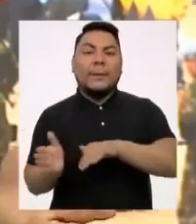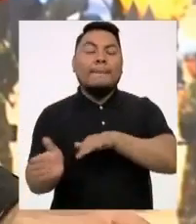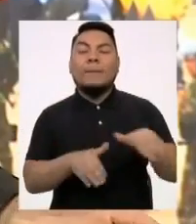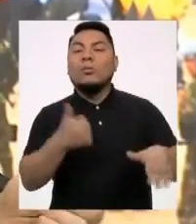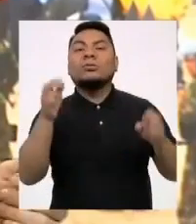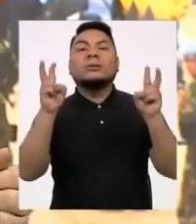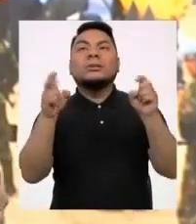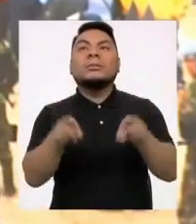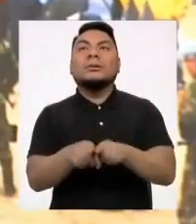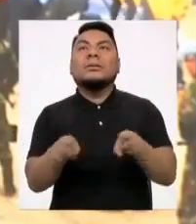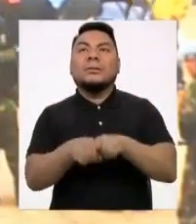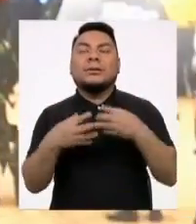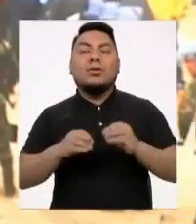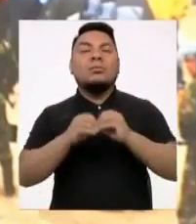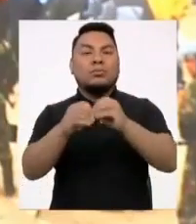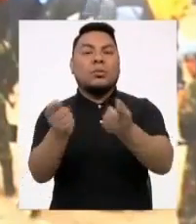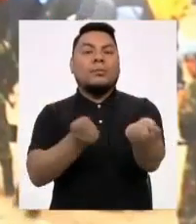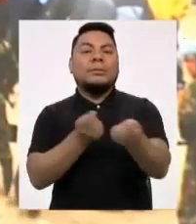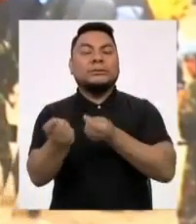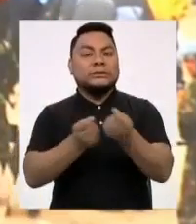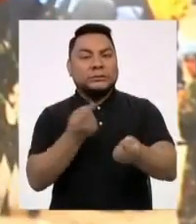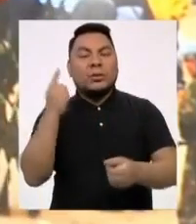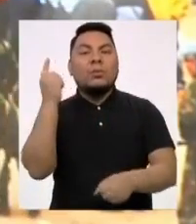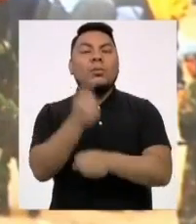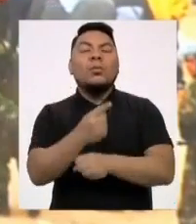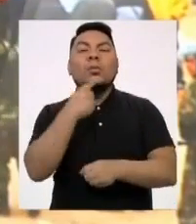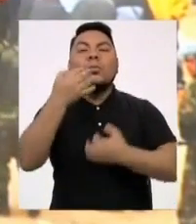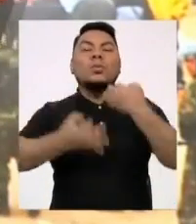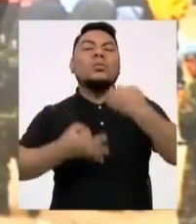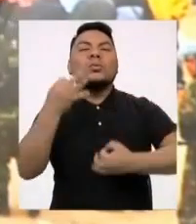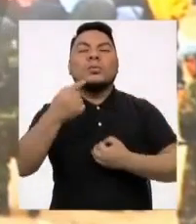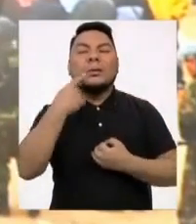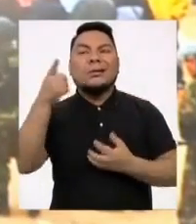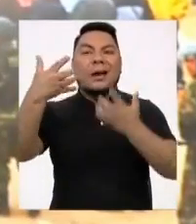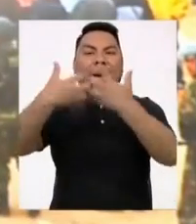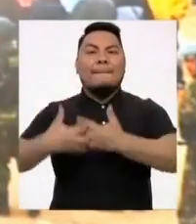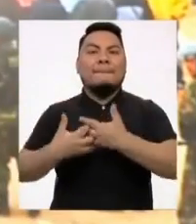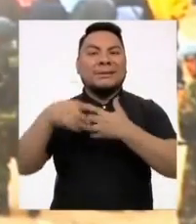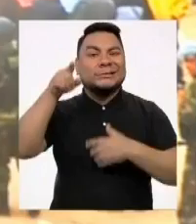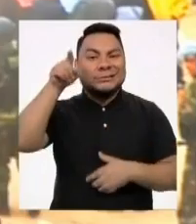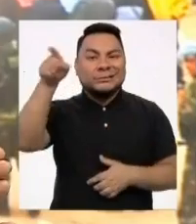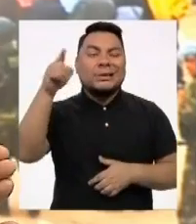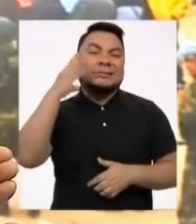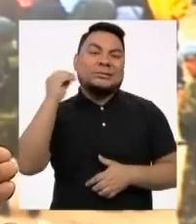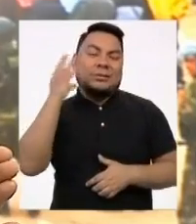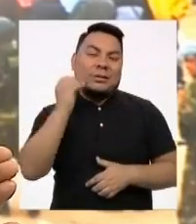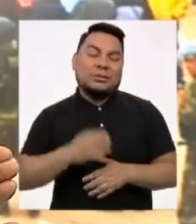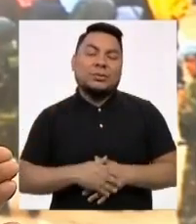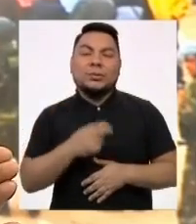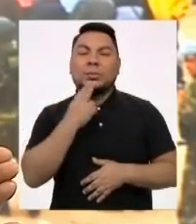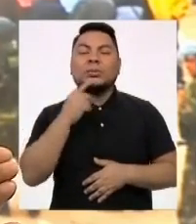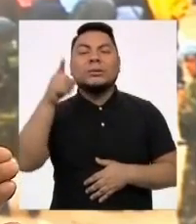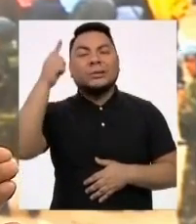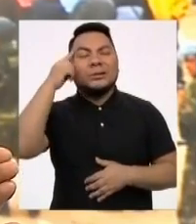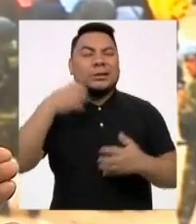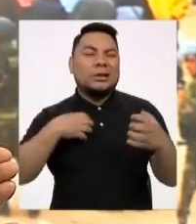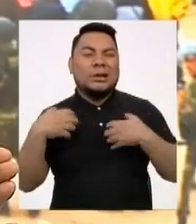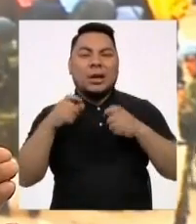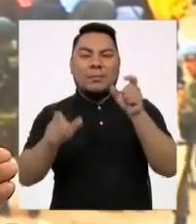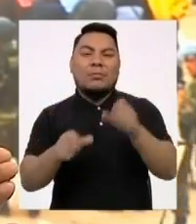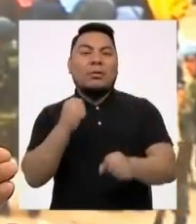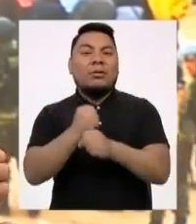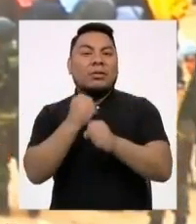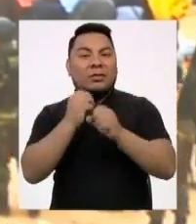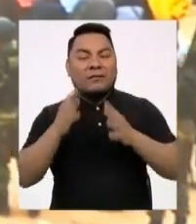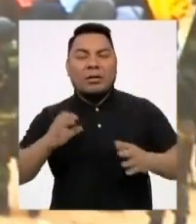En otros temas, quedó reinstalada la administración judicial relacionada a Edwin Oviedo en la azucarera Tumán, en Chiclayo. El acto no estuvo exento de protestas